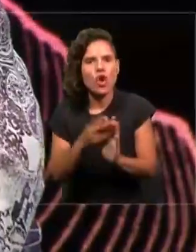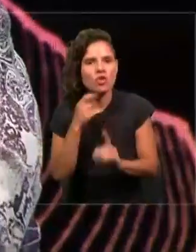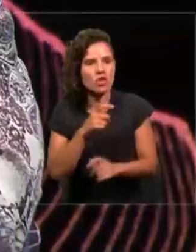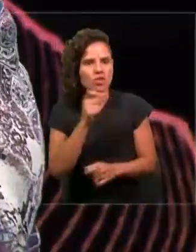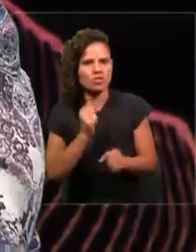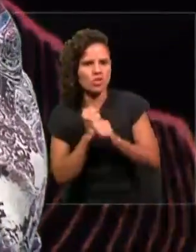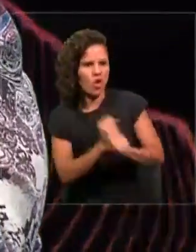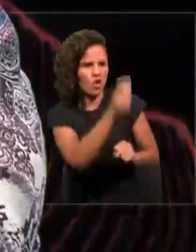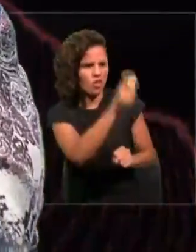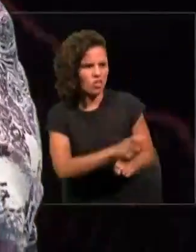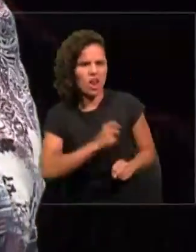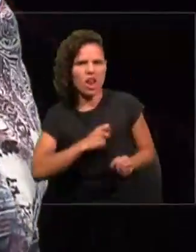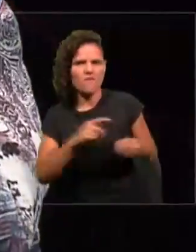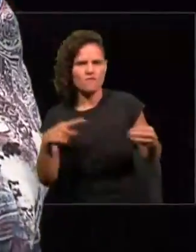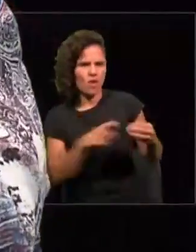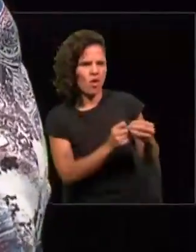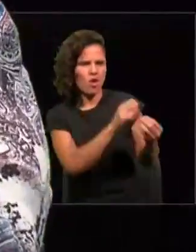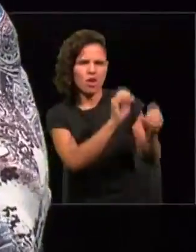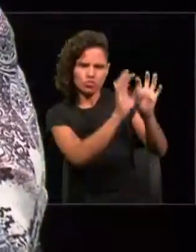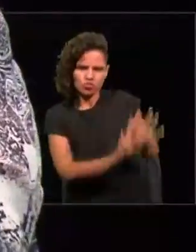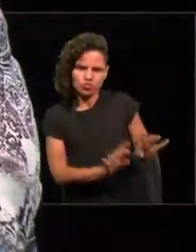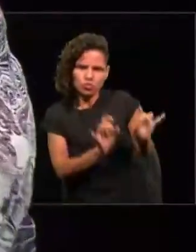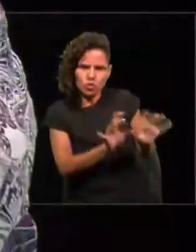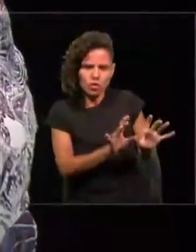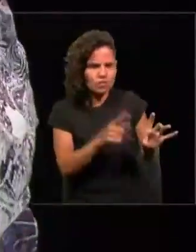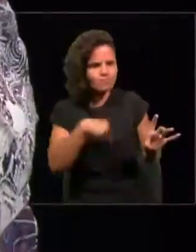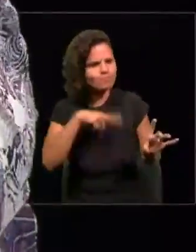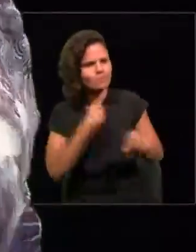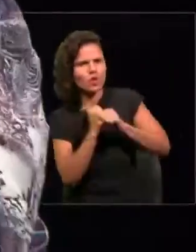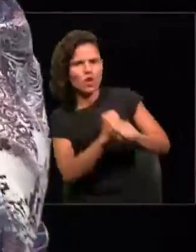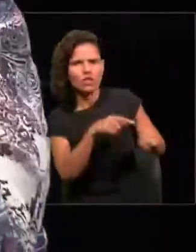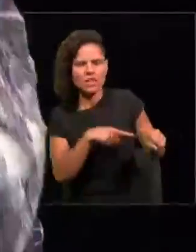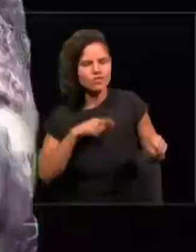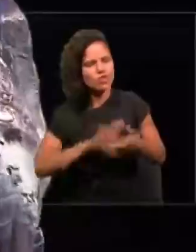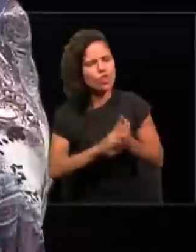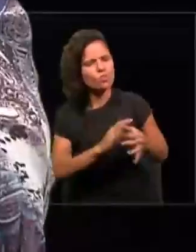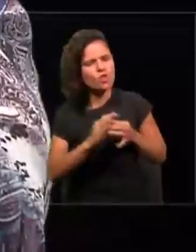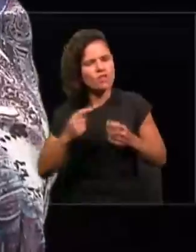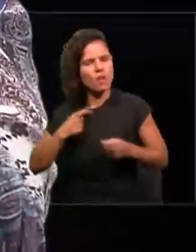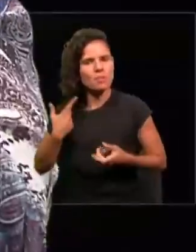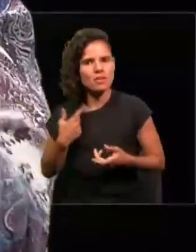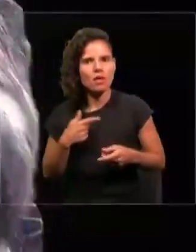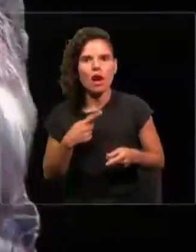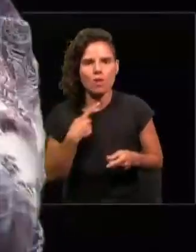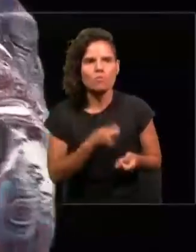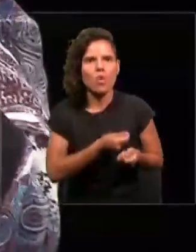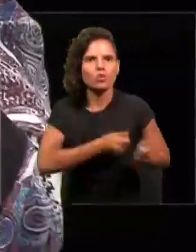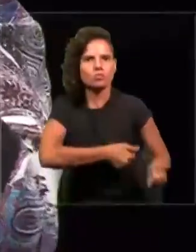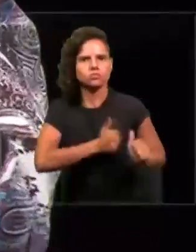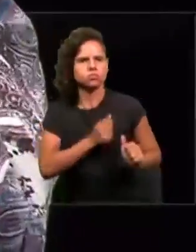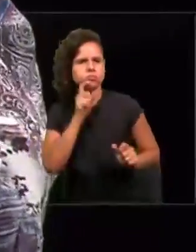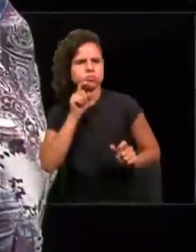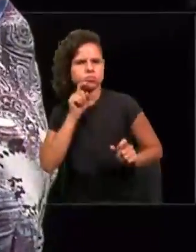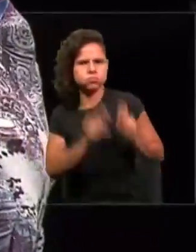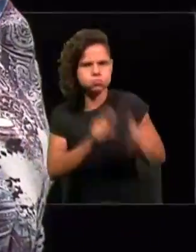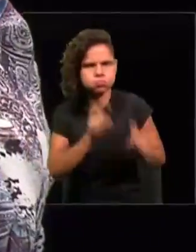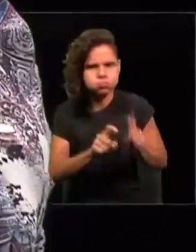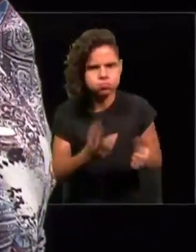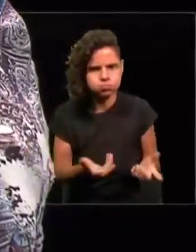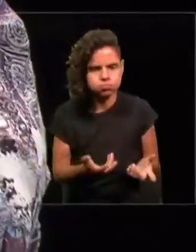antibiologistas, biologicistas en todo caso, perdón, fueron muy desafiados, absolutamente